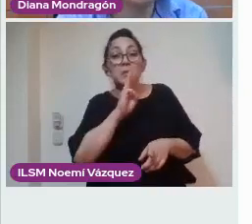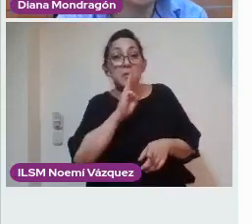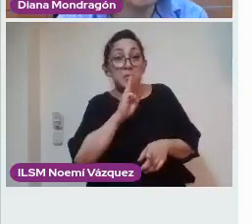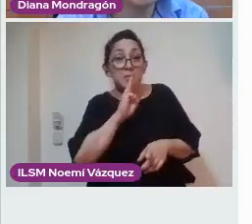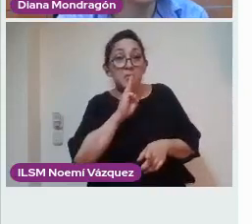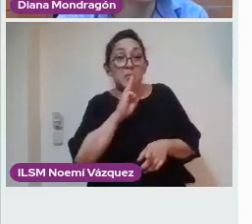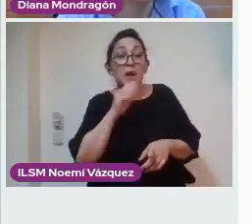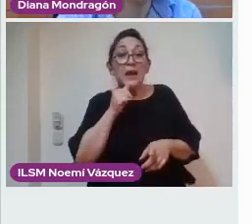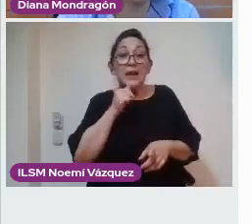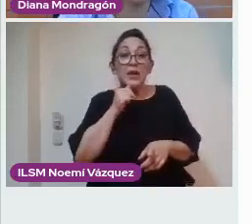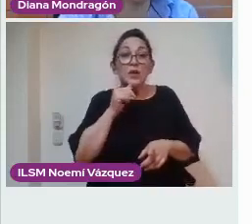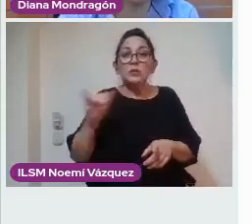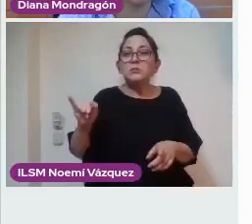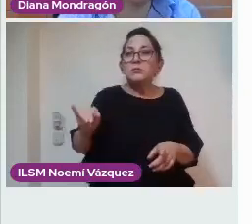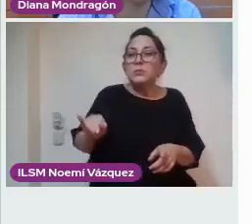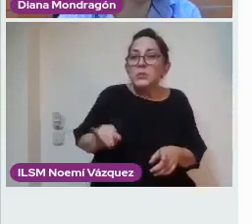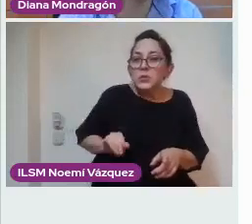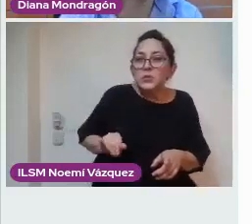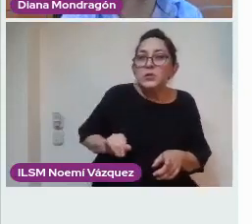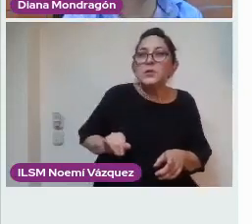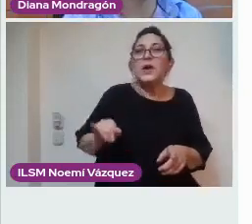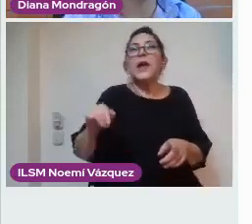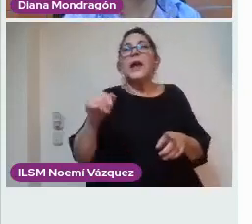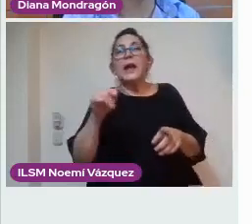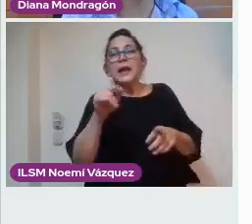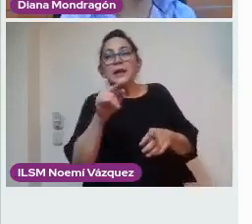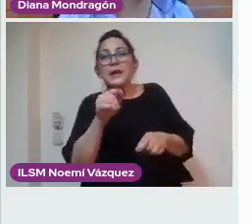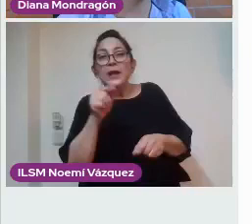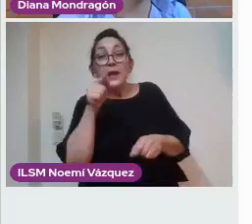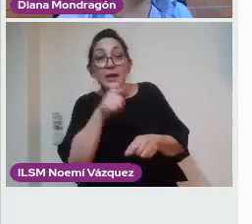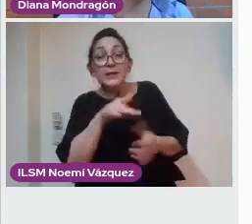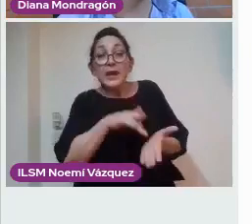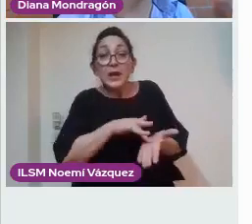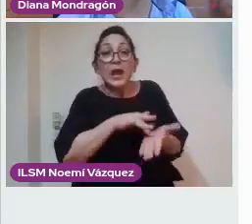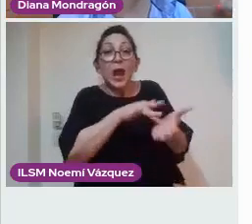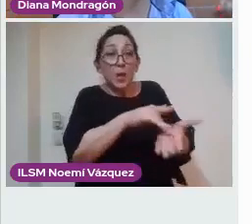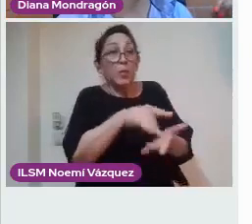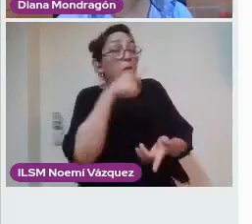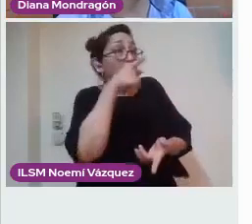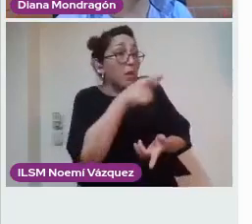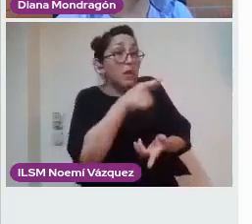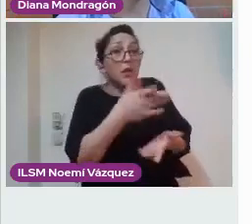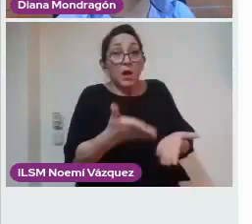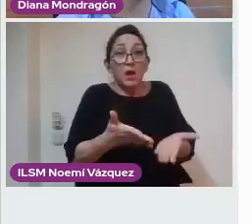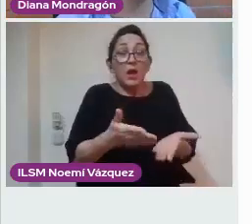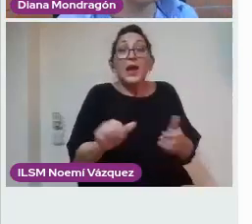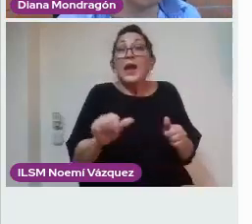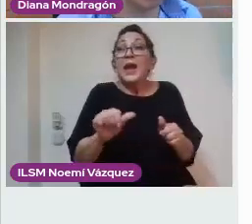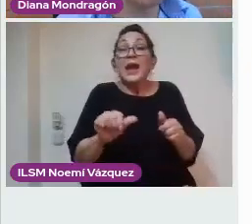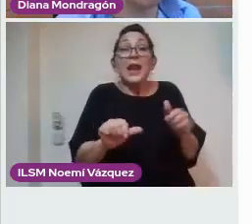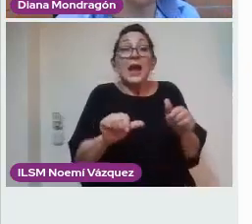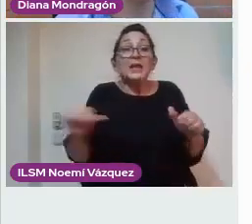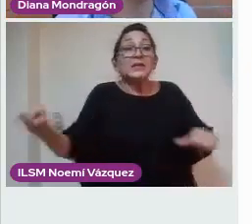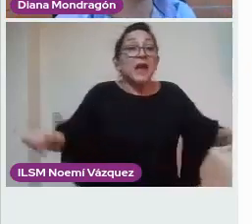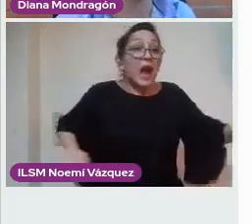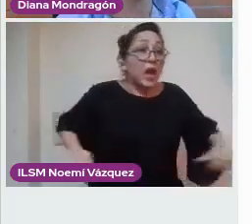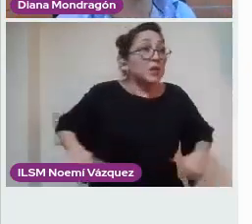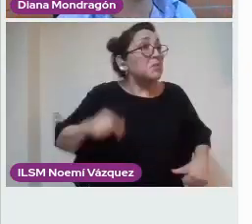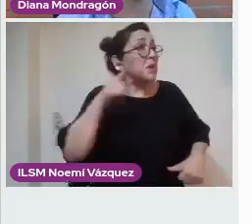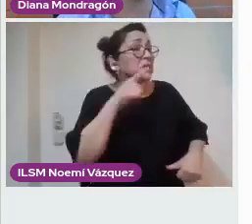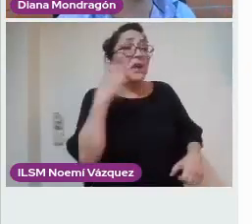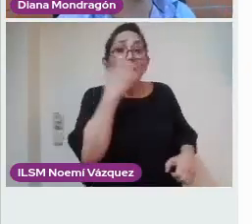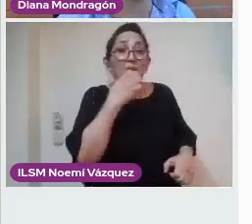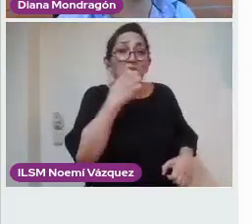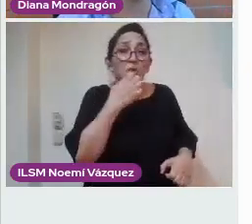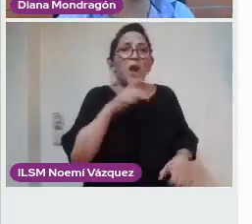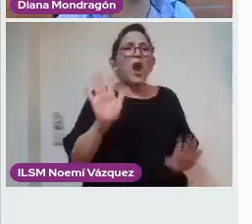en las actividades que se hacen en la escuela. Es decir, poder preguntar, ¿qué hiciste hoy en la escuela? Yo sé que a veces,